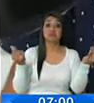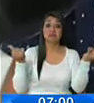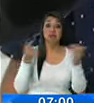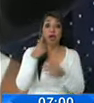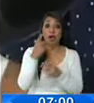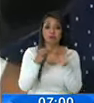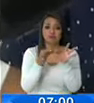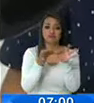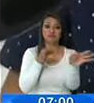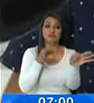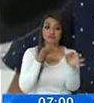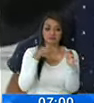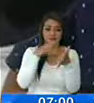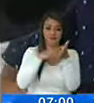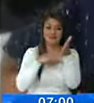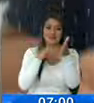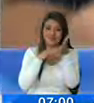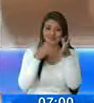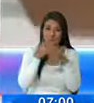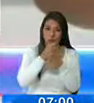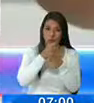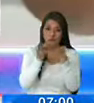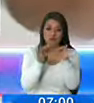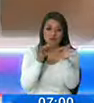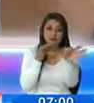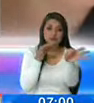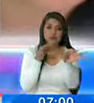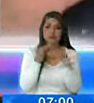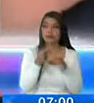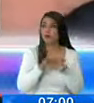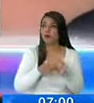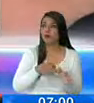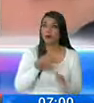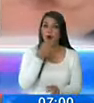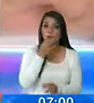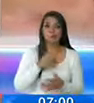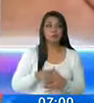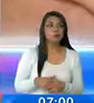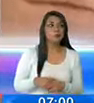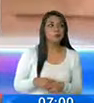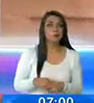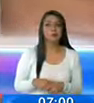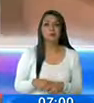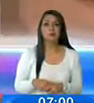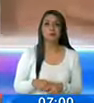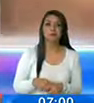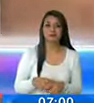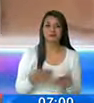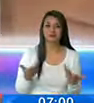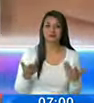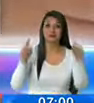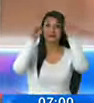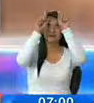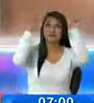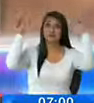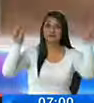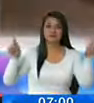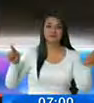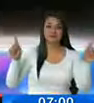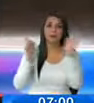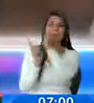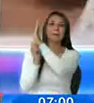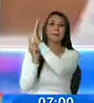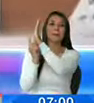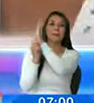que lo mastica, el aluminio que tiene aquí se malogra. O sea, al momento de pasarlo por el sensor, no va a